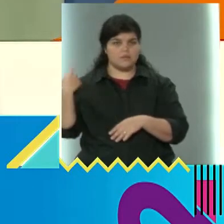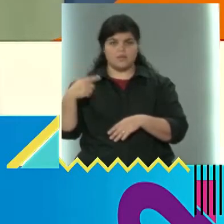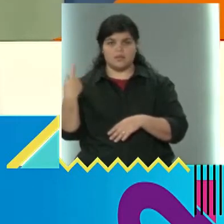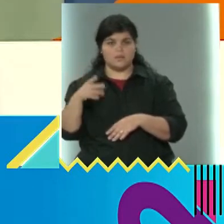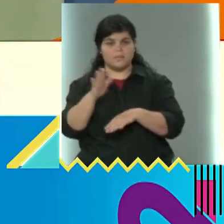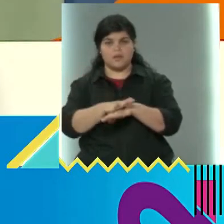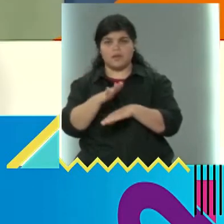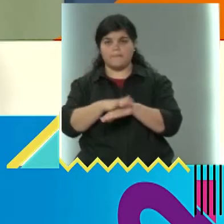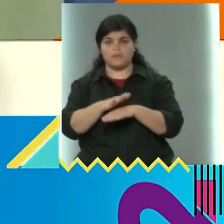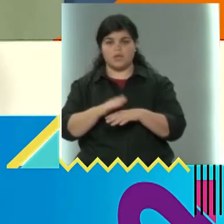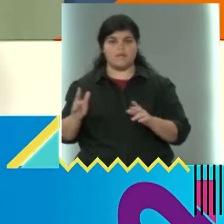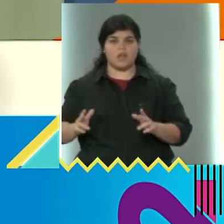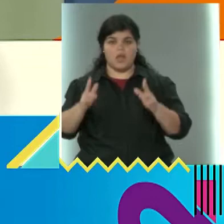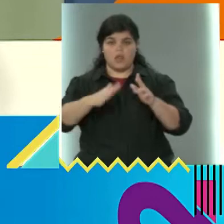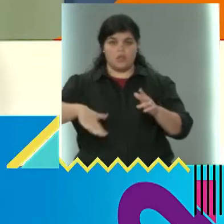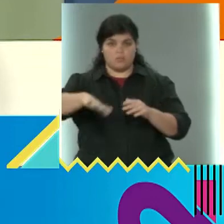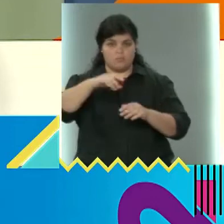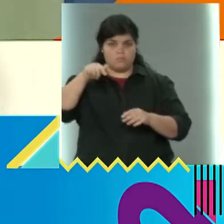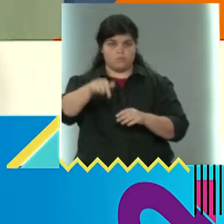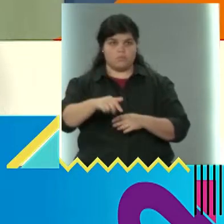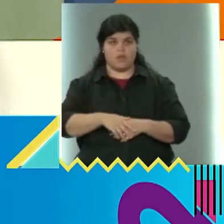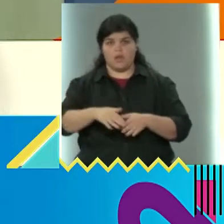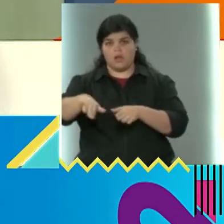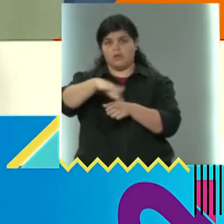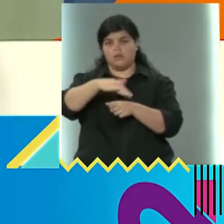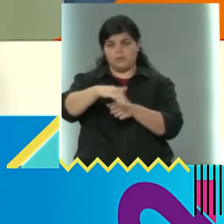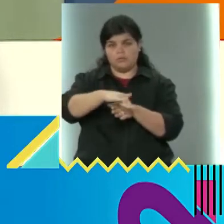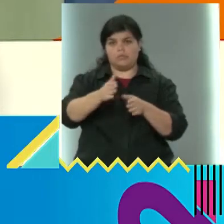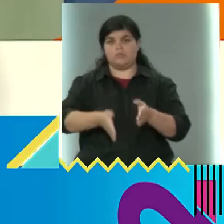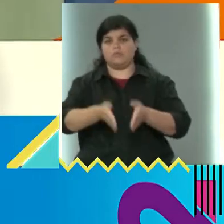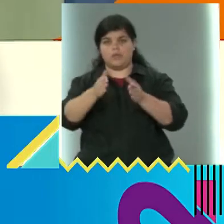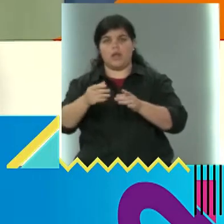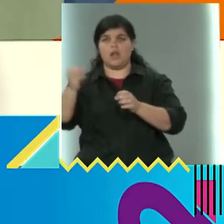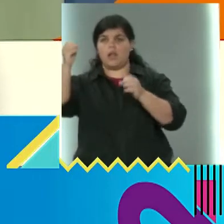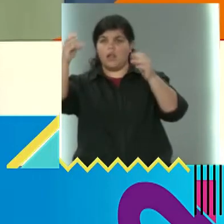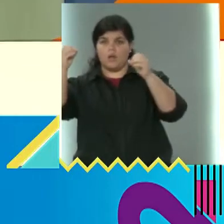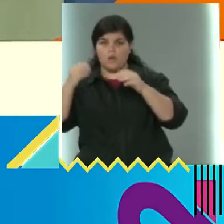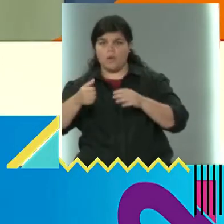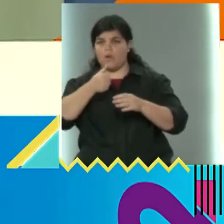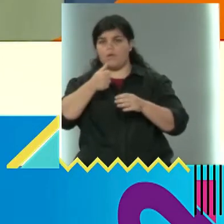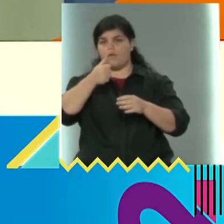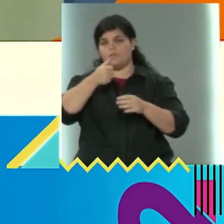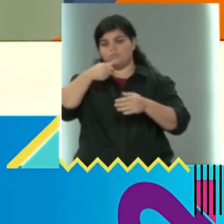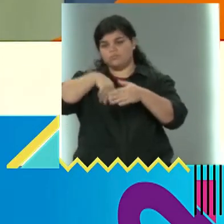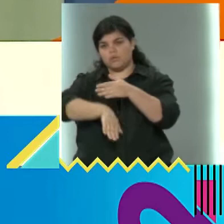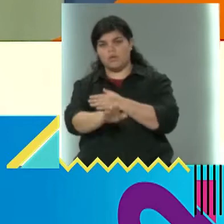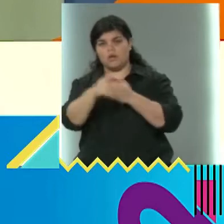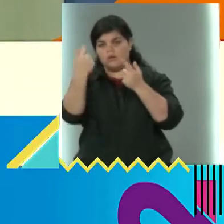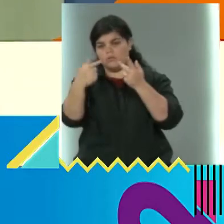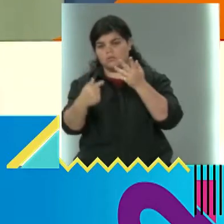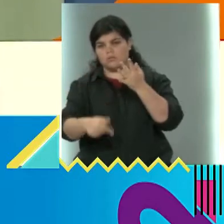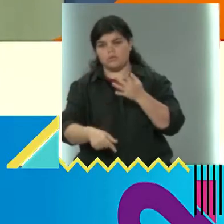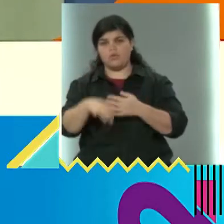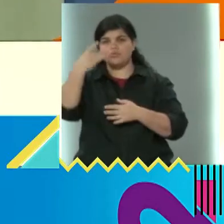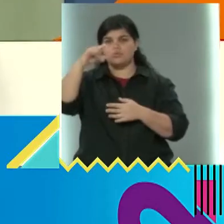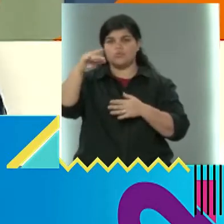de la infraestructura, o sea, las cunetas, la provisión de eléctrica, la provisión de cloacas, o sea, no es nada más que la vivienda. Nosotros